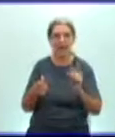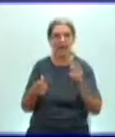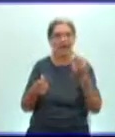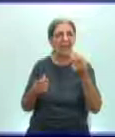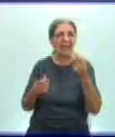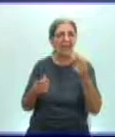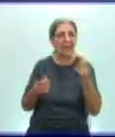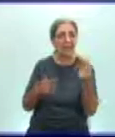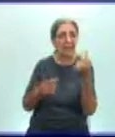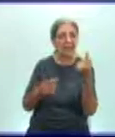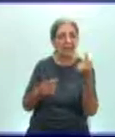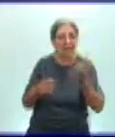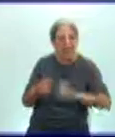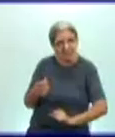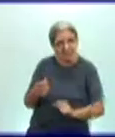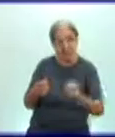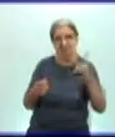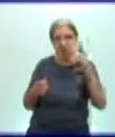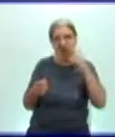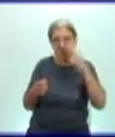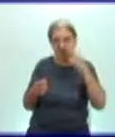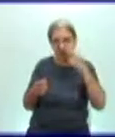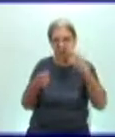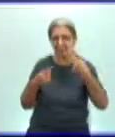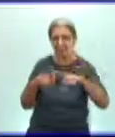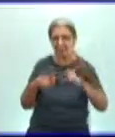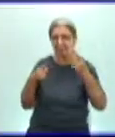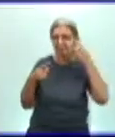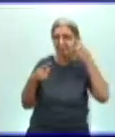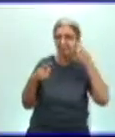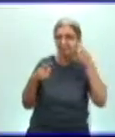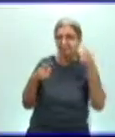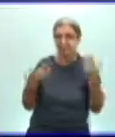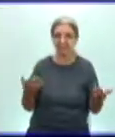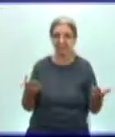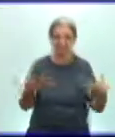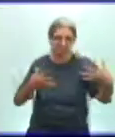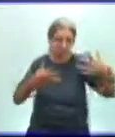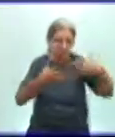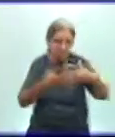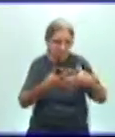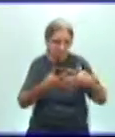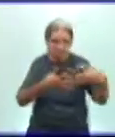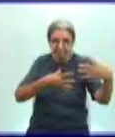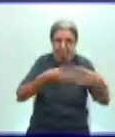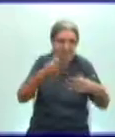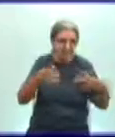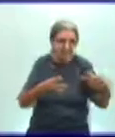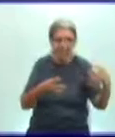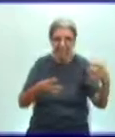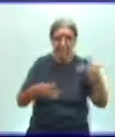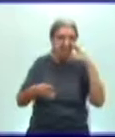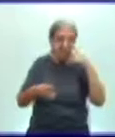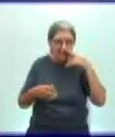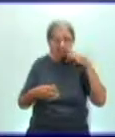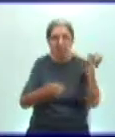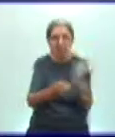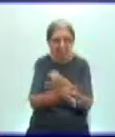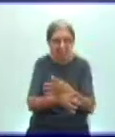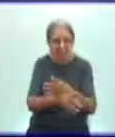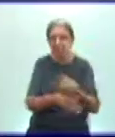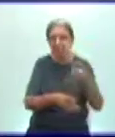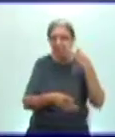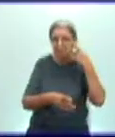oblicuos. Es decir, ya me están dando el mestizaje de negro, de chino, de blanco, de indio que se produce